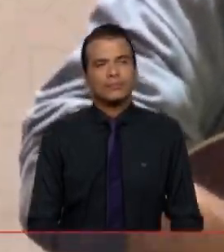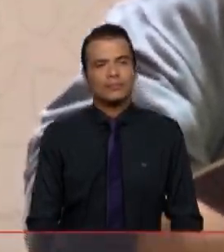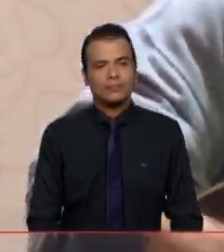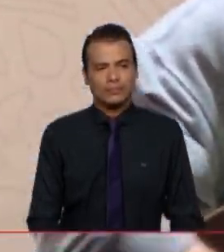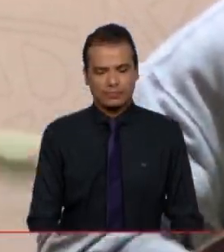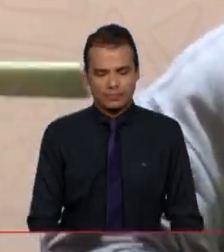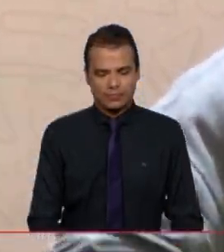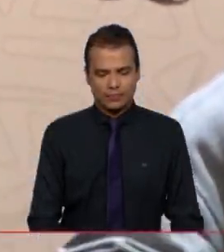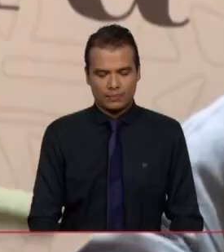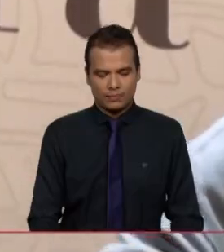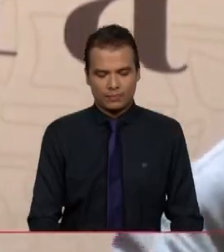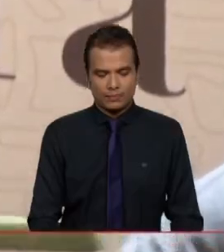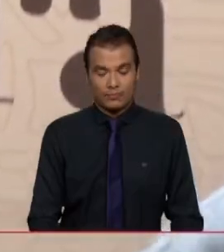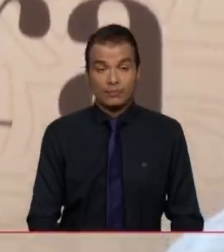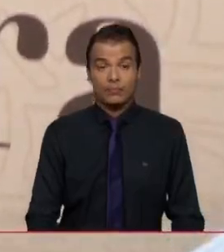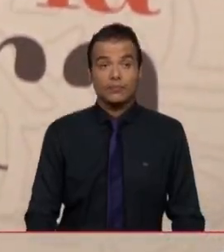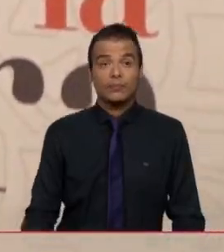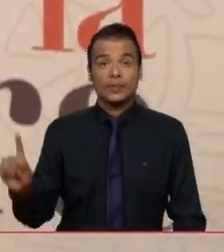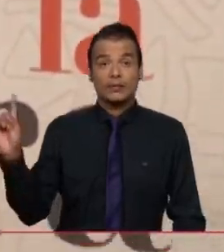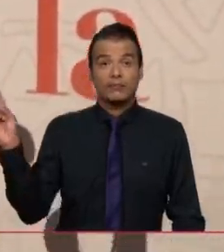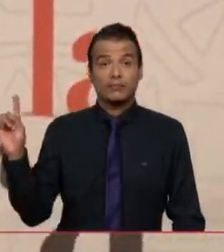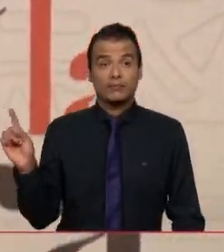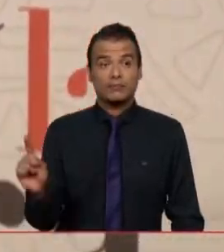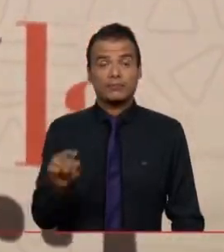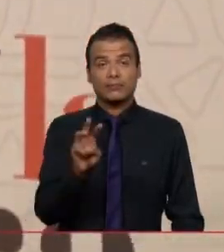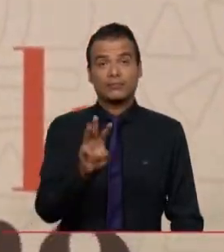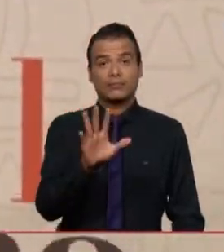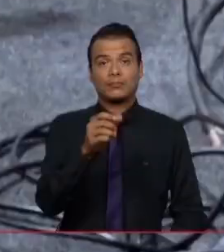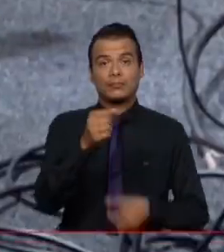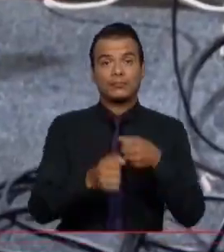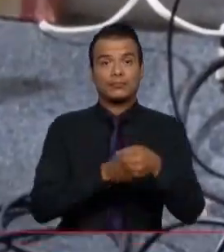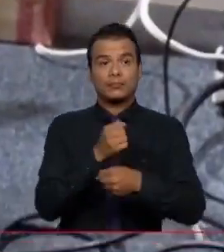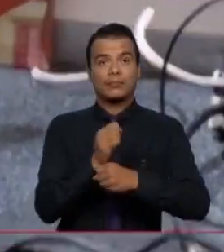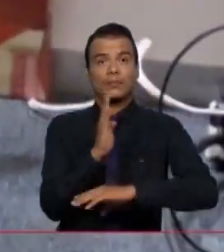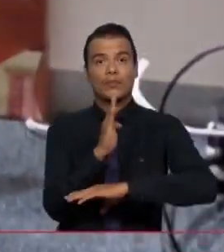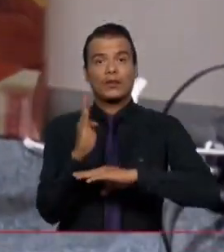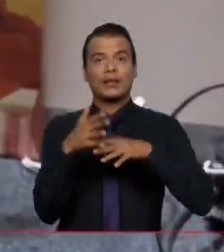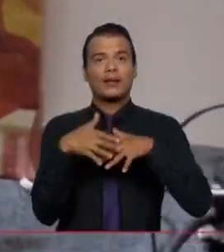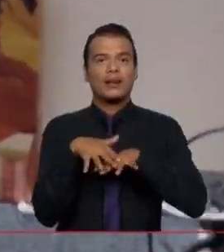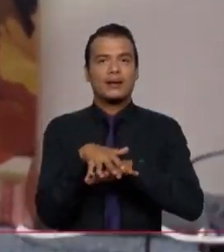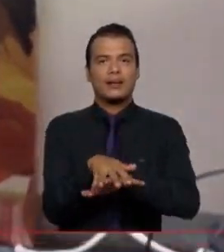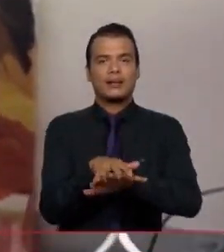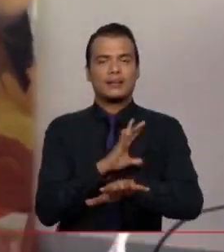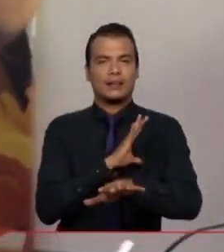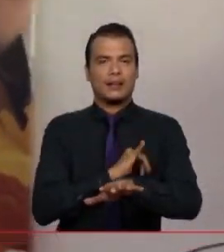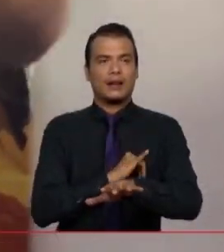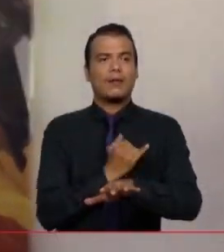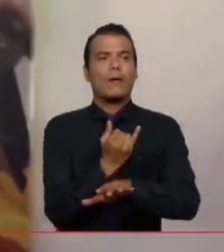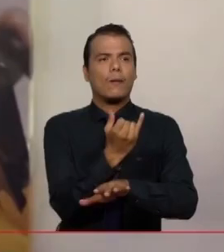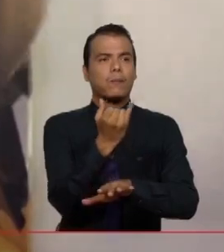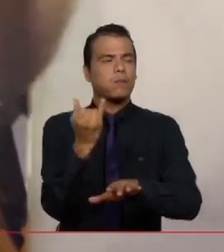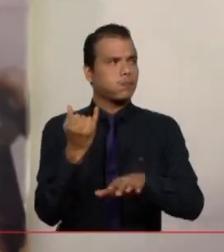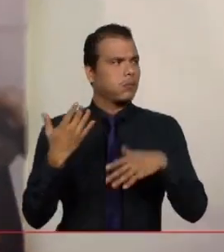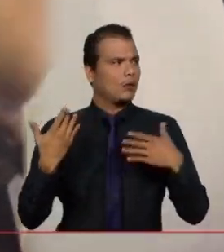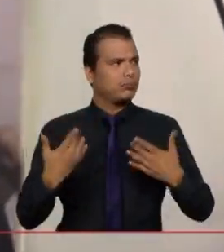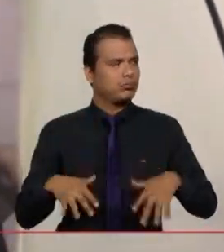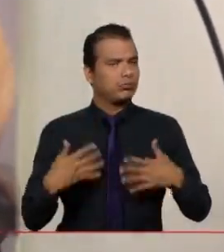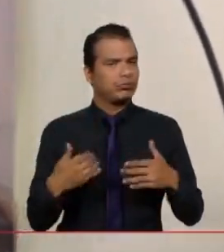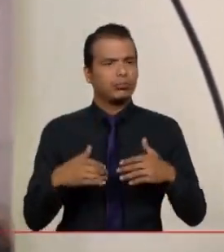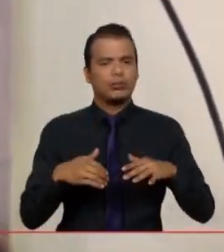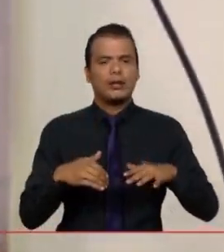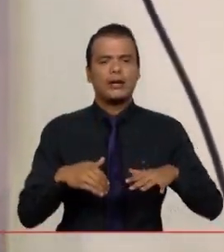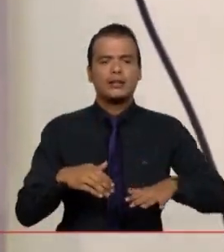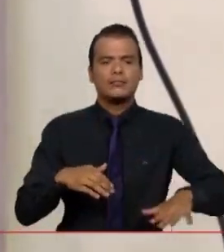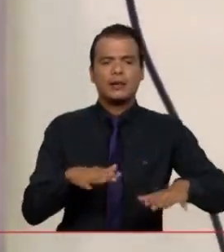Son 35 años de la red de bibliotecas públicas en la capital del Valle y hoy cuentan con más de 64